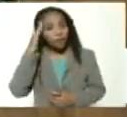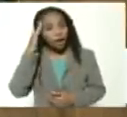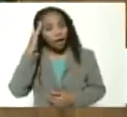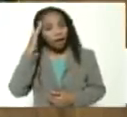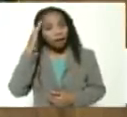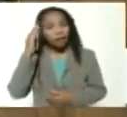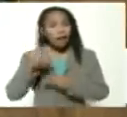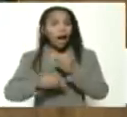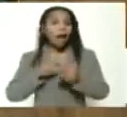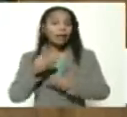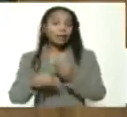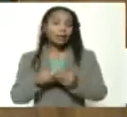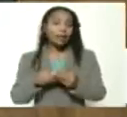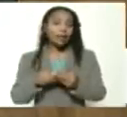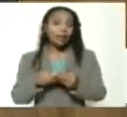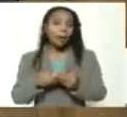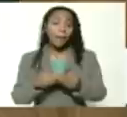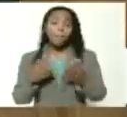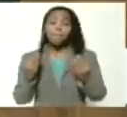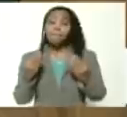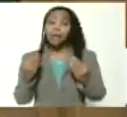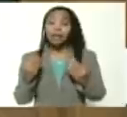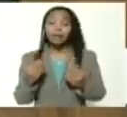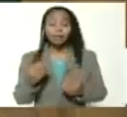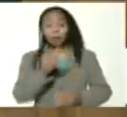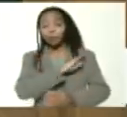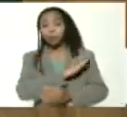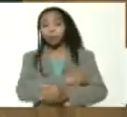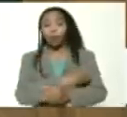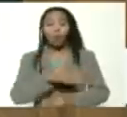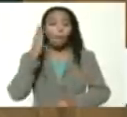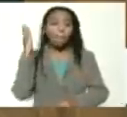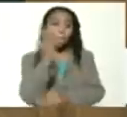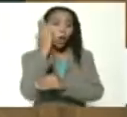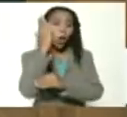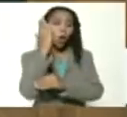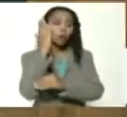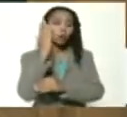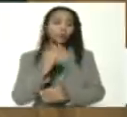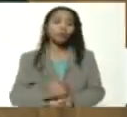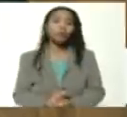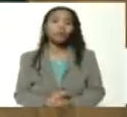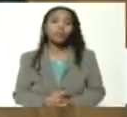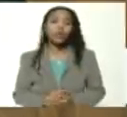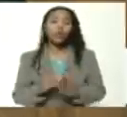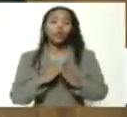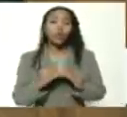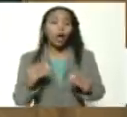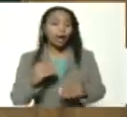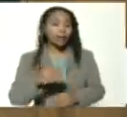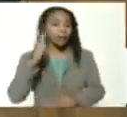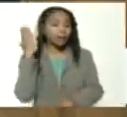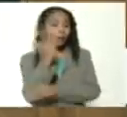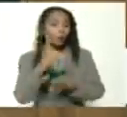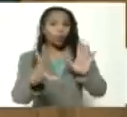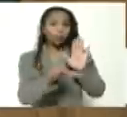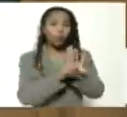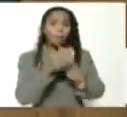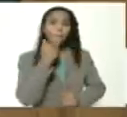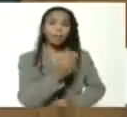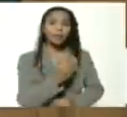él habrá la máxima pena, toda la sanción que la ley vigente